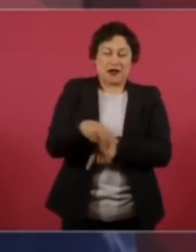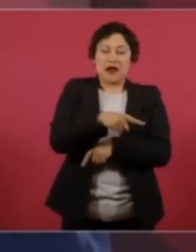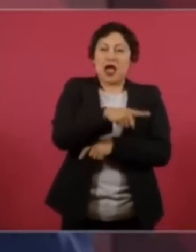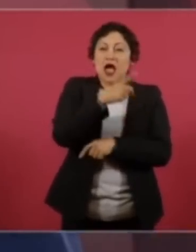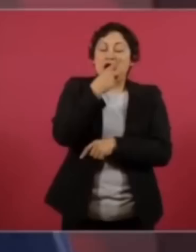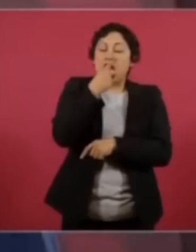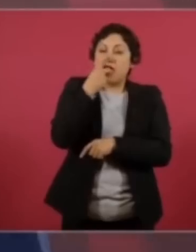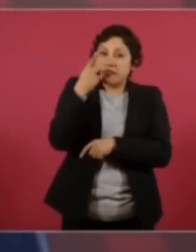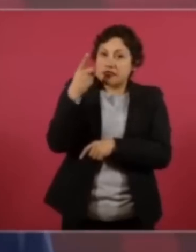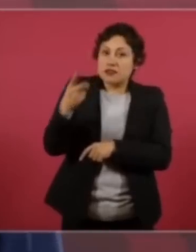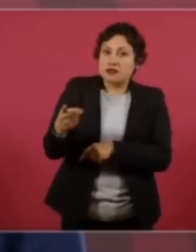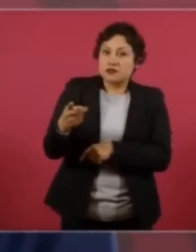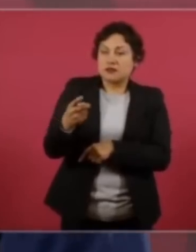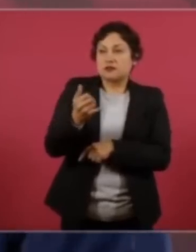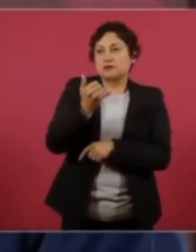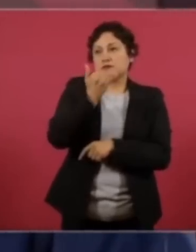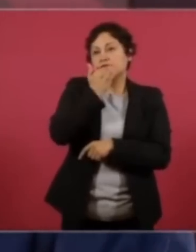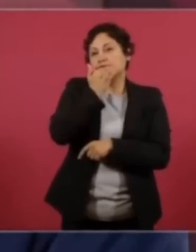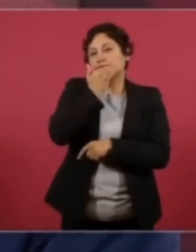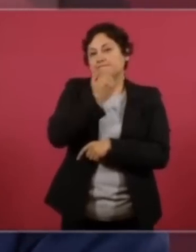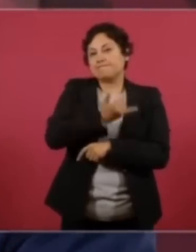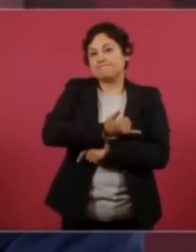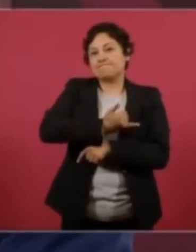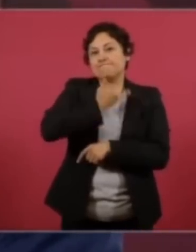ellos debieron